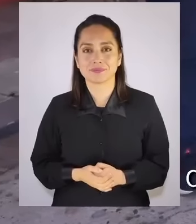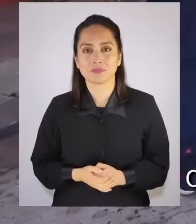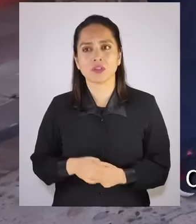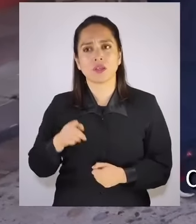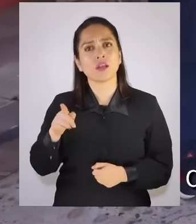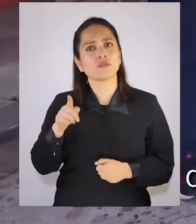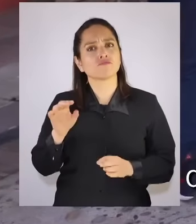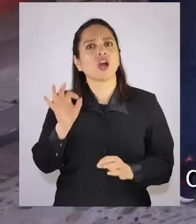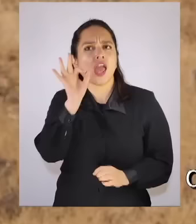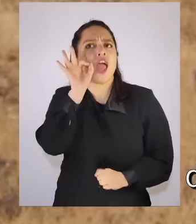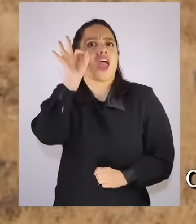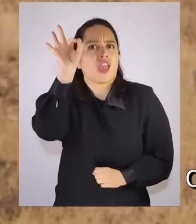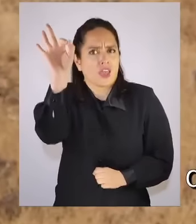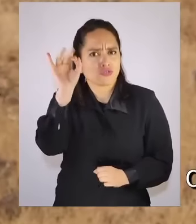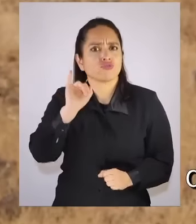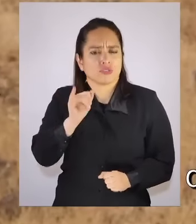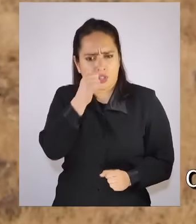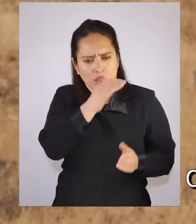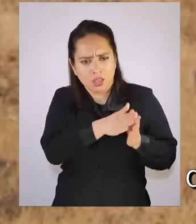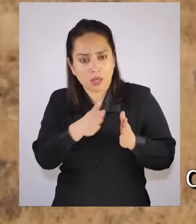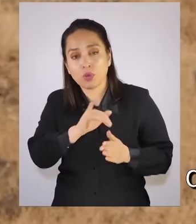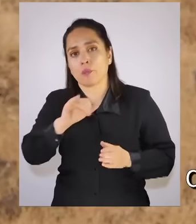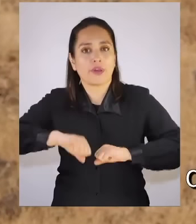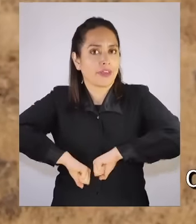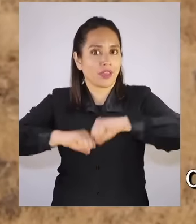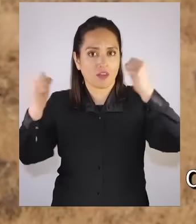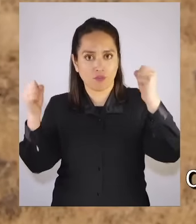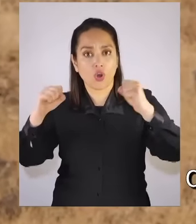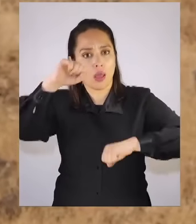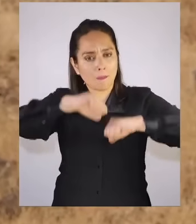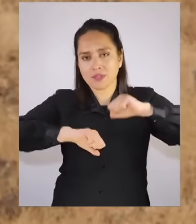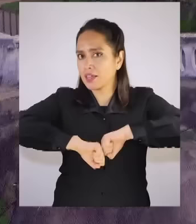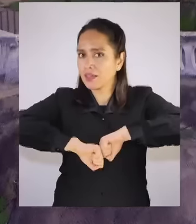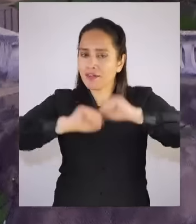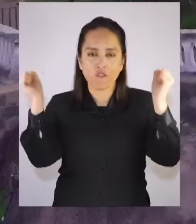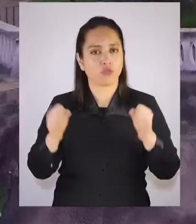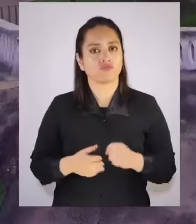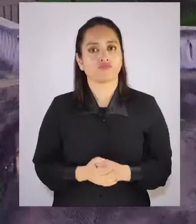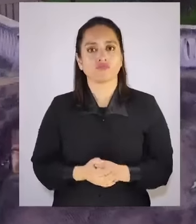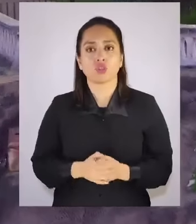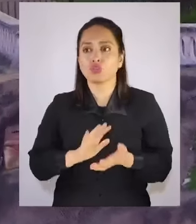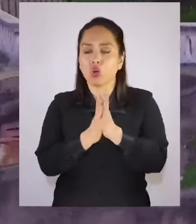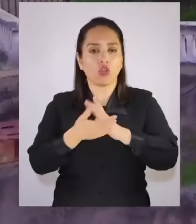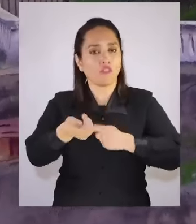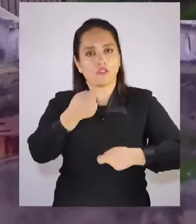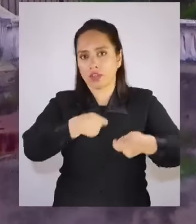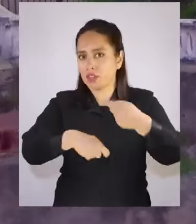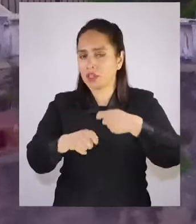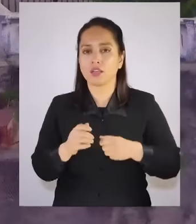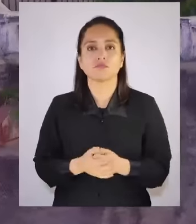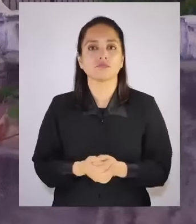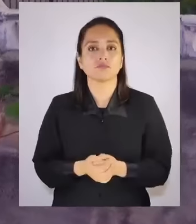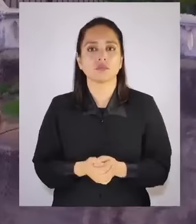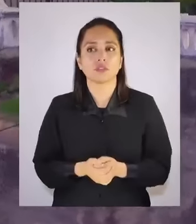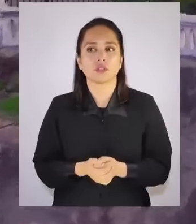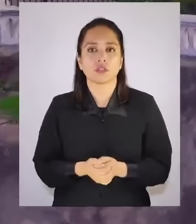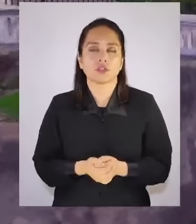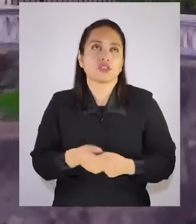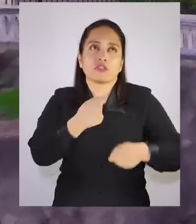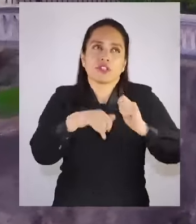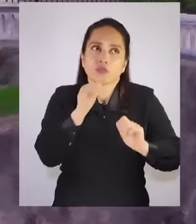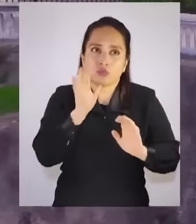Tuvo mucho éxito en algún momento y después quebró. La empresa que tenía quebró. Terminó vendiendo, no sé si vendiendo,